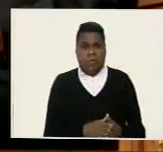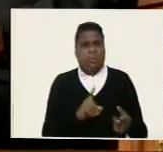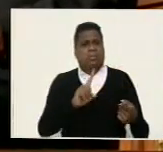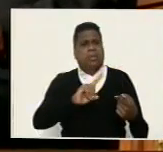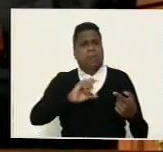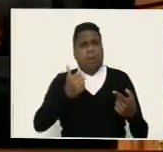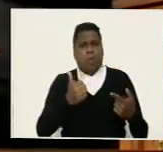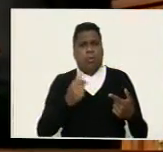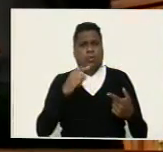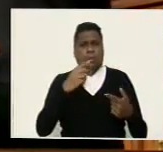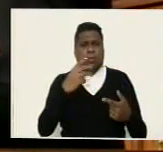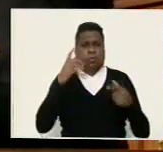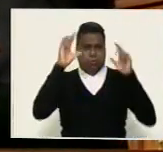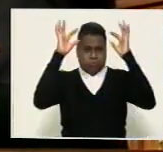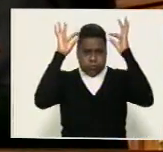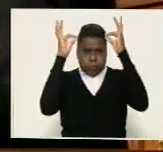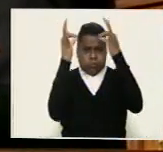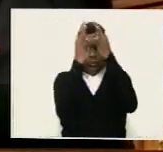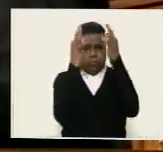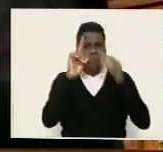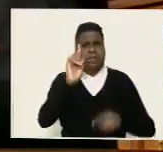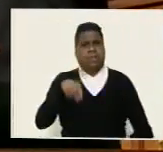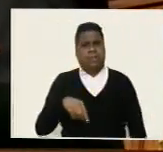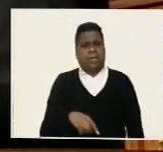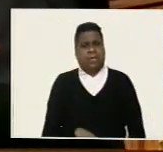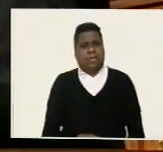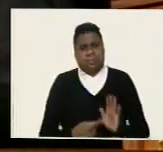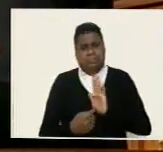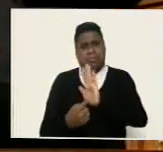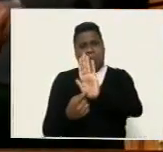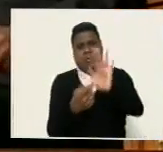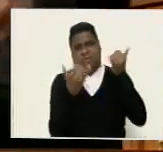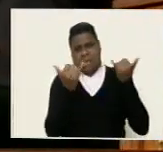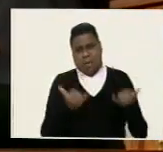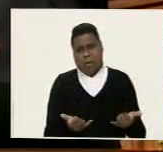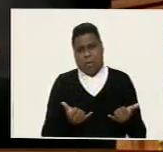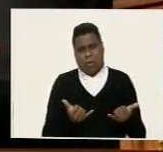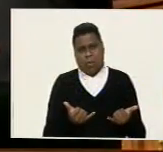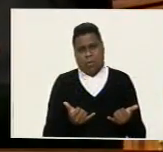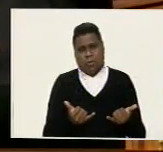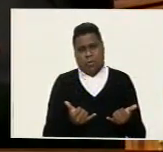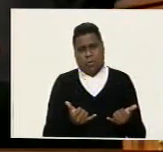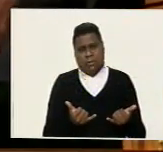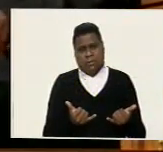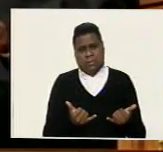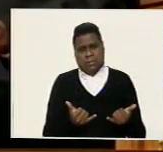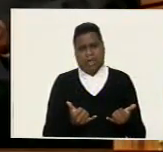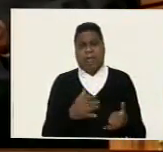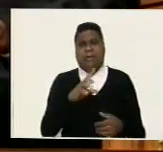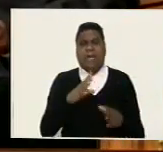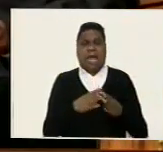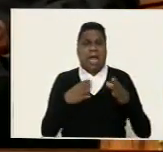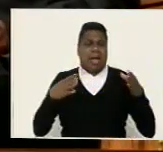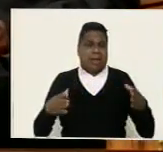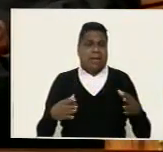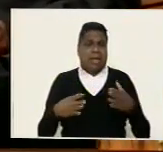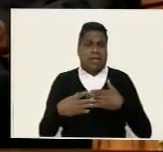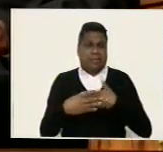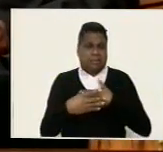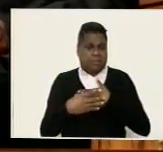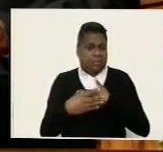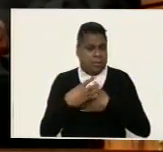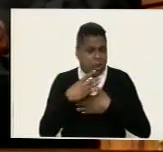Zamora, está también muy vigente todavía el gran ejemplo de nuestro comandante